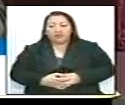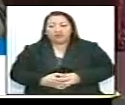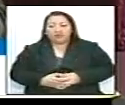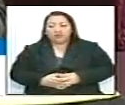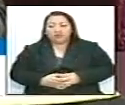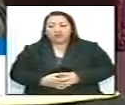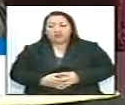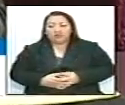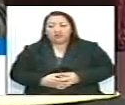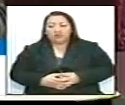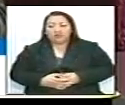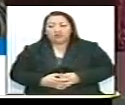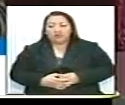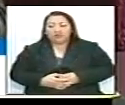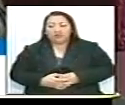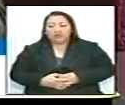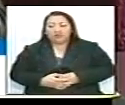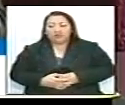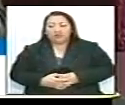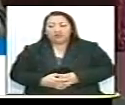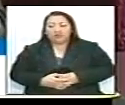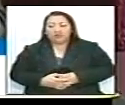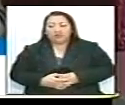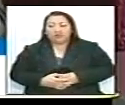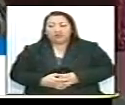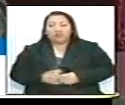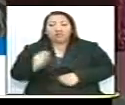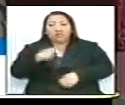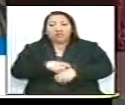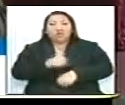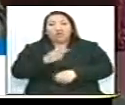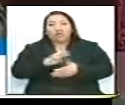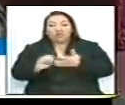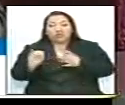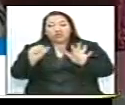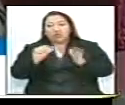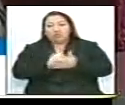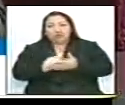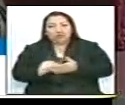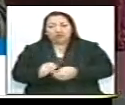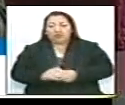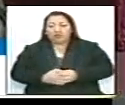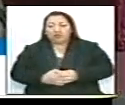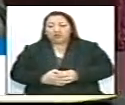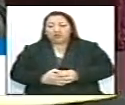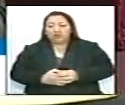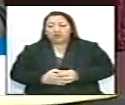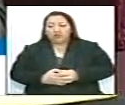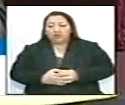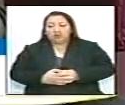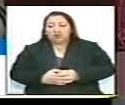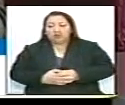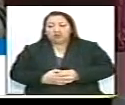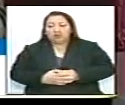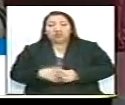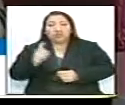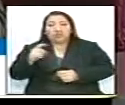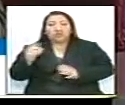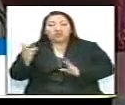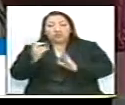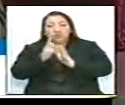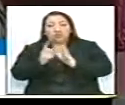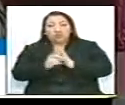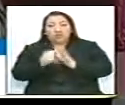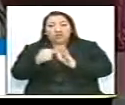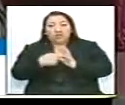su opinión, doctor, si los plazos corrieran en 4 meses o en 6 meses, tendría que haber un dispositivo que señale que